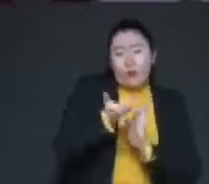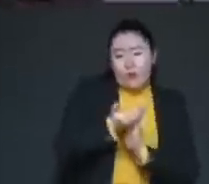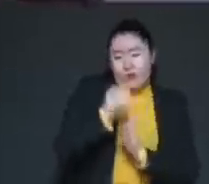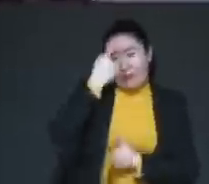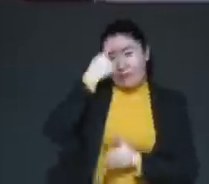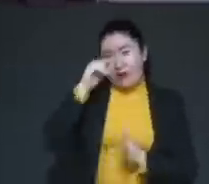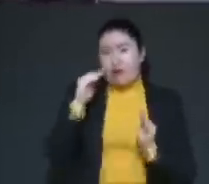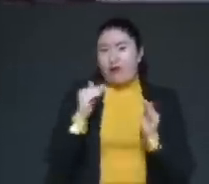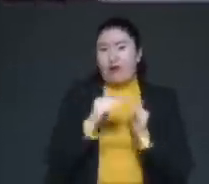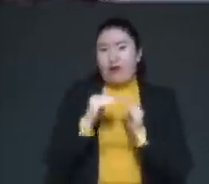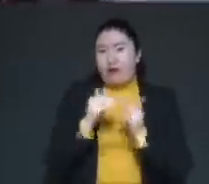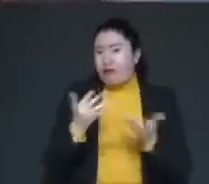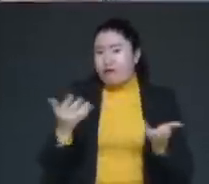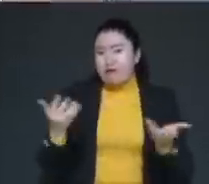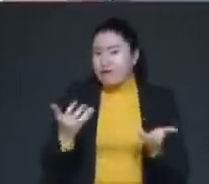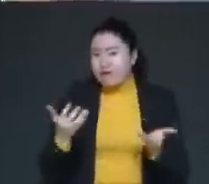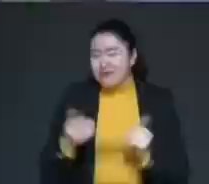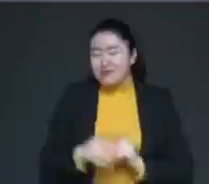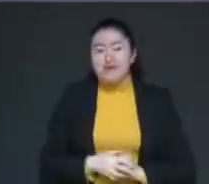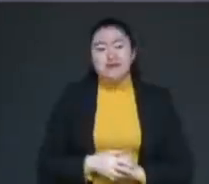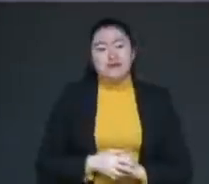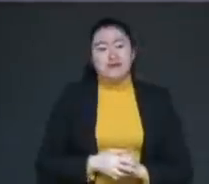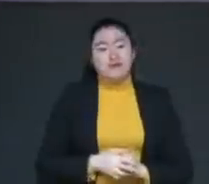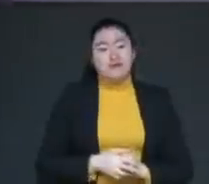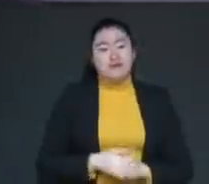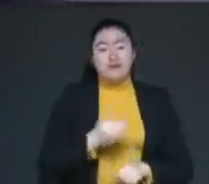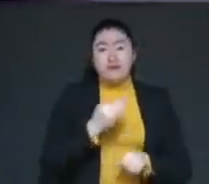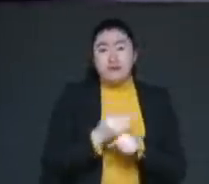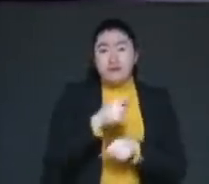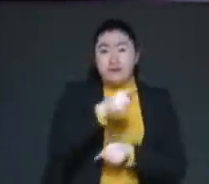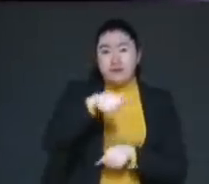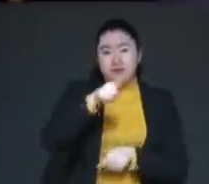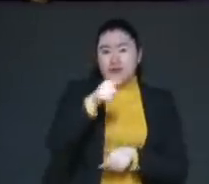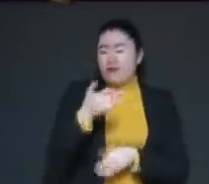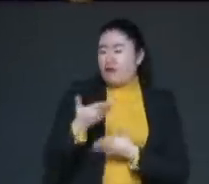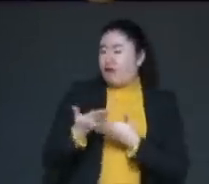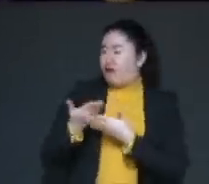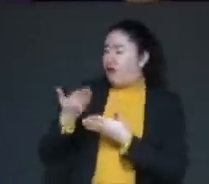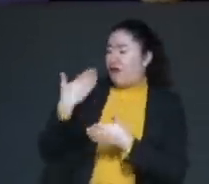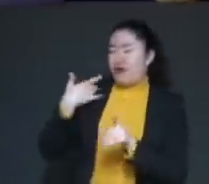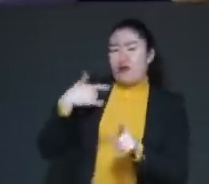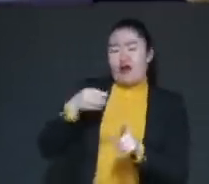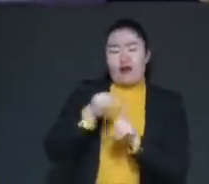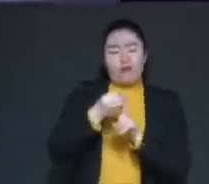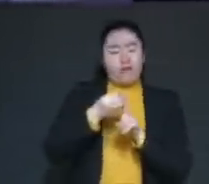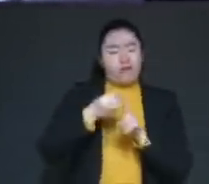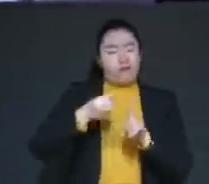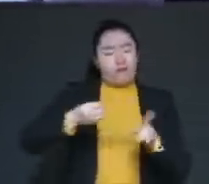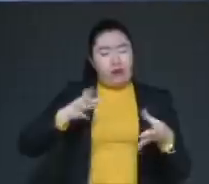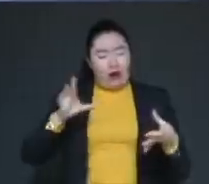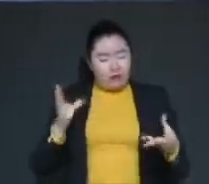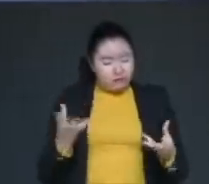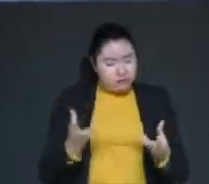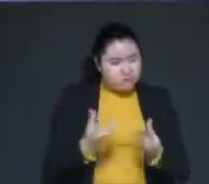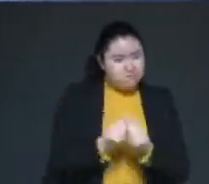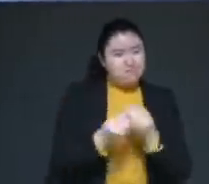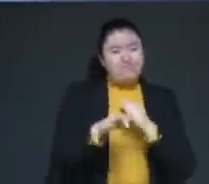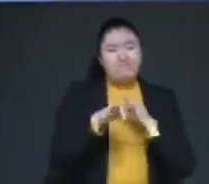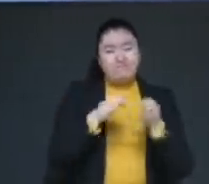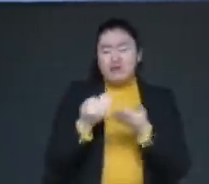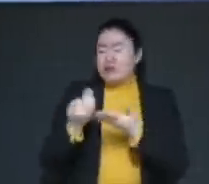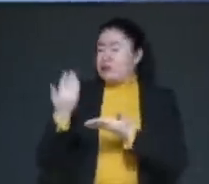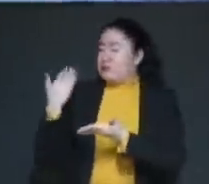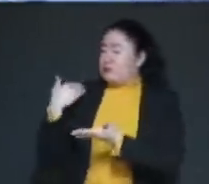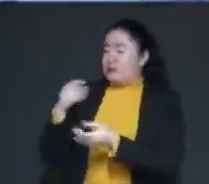de vivienda. Y esta organización que ustedes han demostrado a lo largo de estos años, que hoy se ve